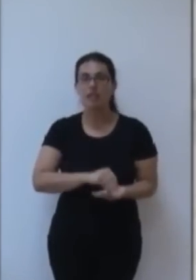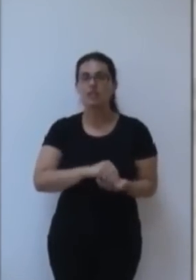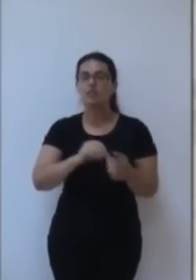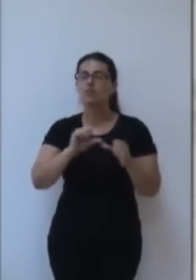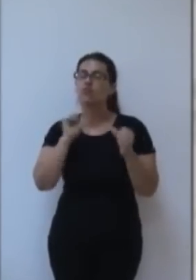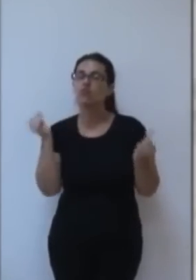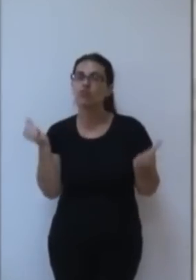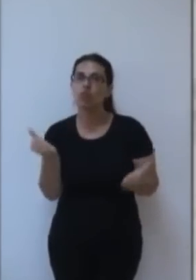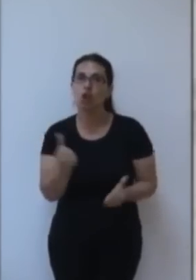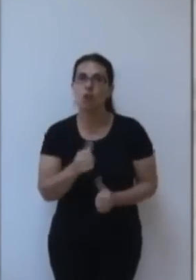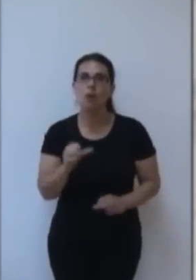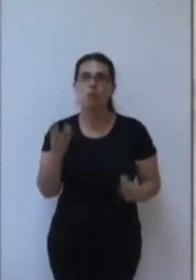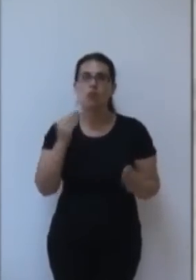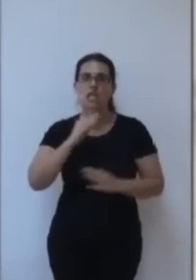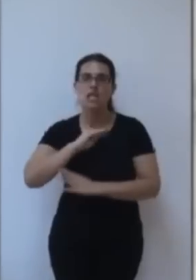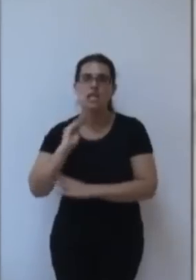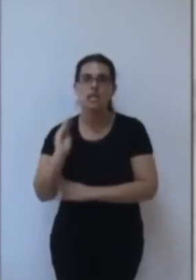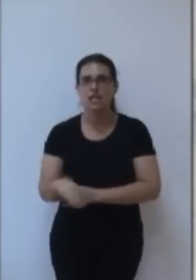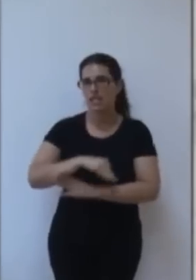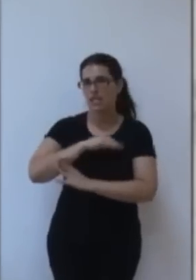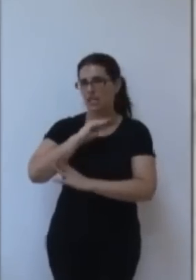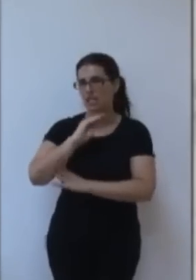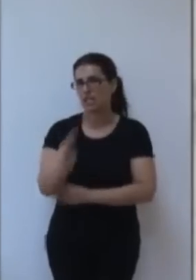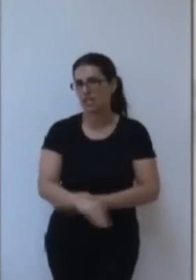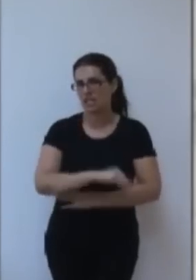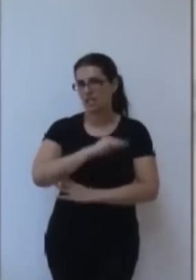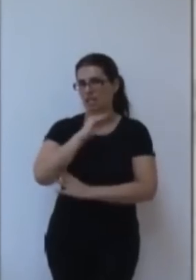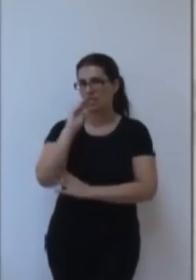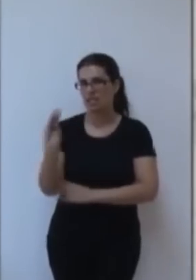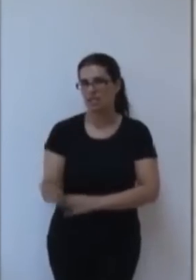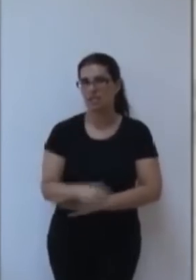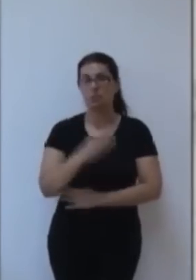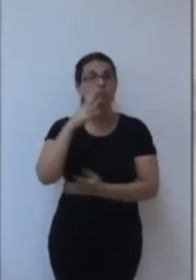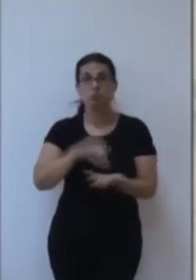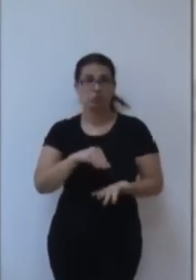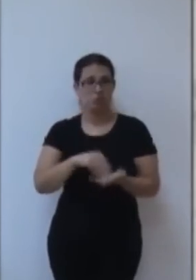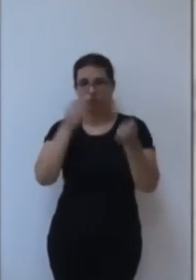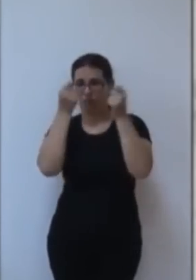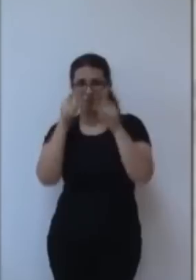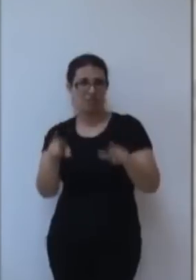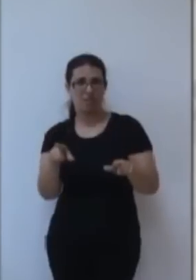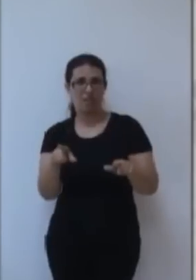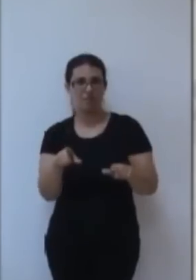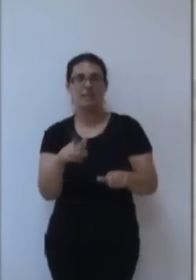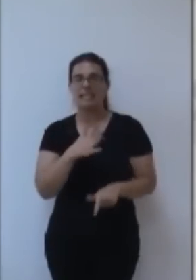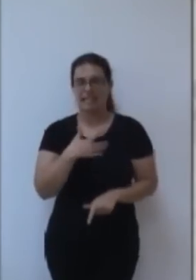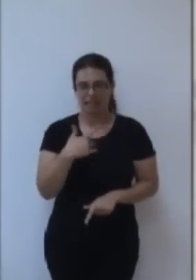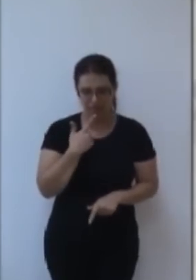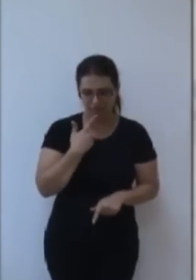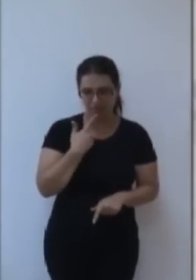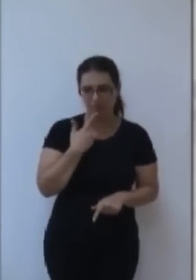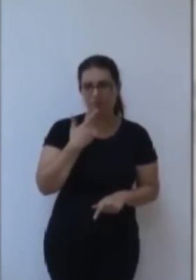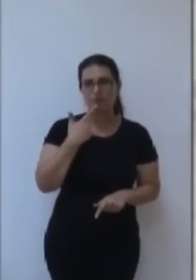diríamos, paternal, ¿no?, o maternal, es decir, que cuando no es necesario, en el sentido de que